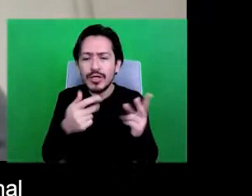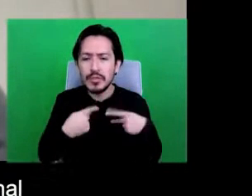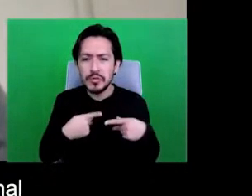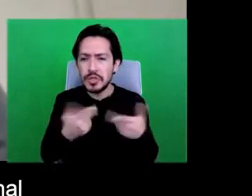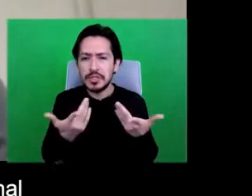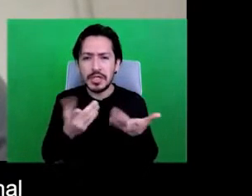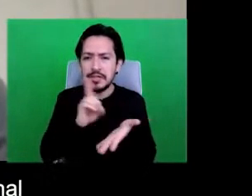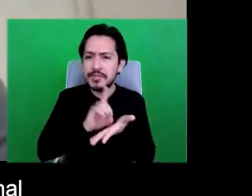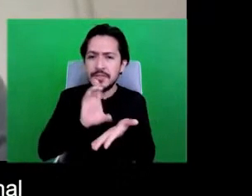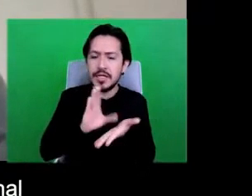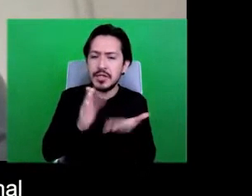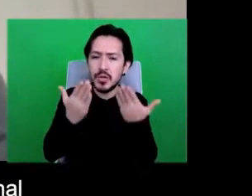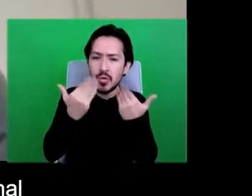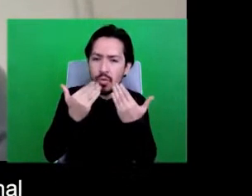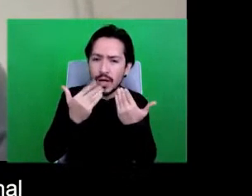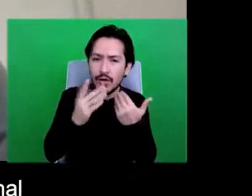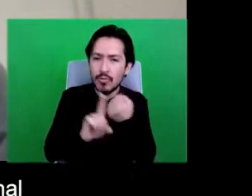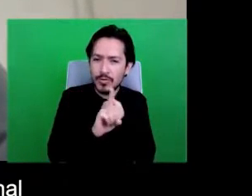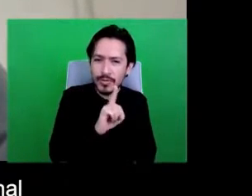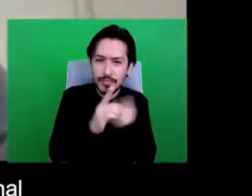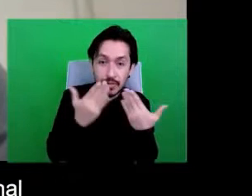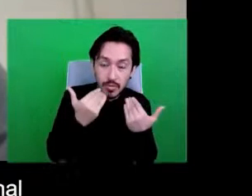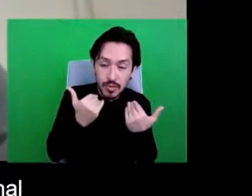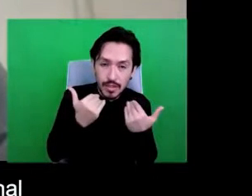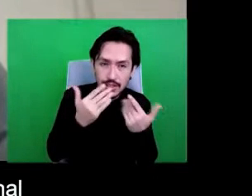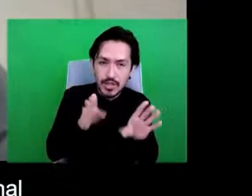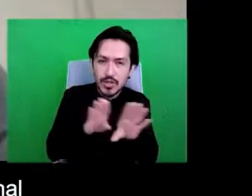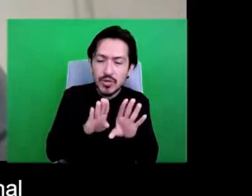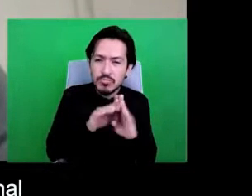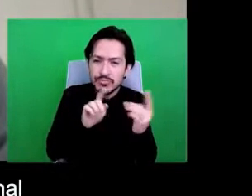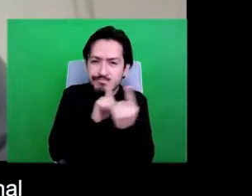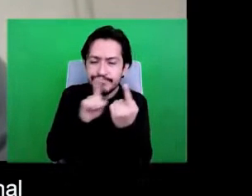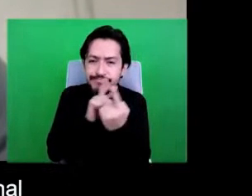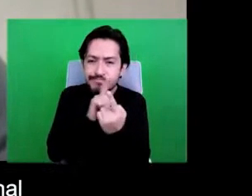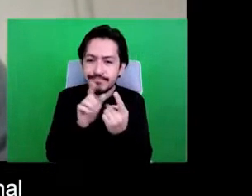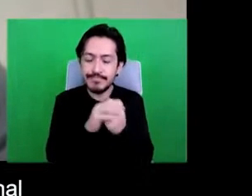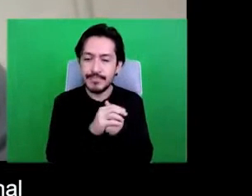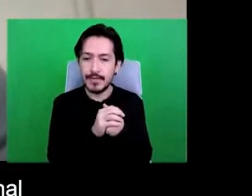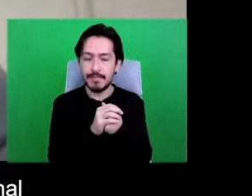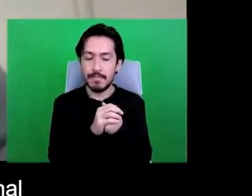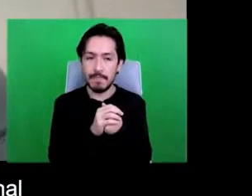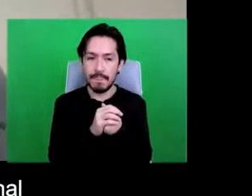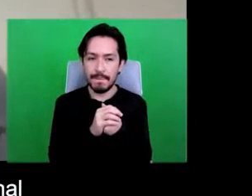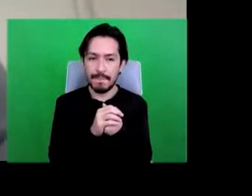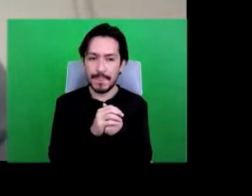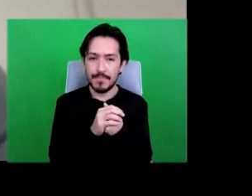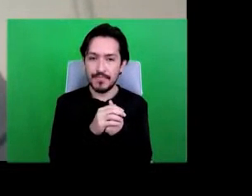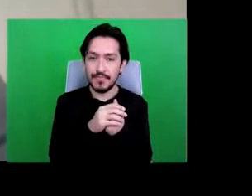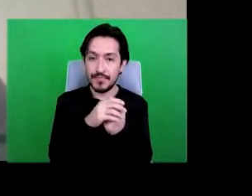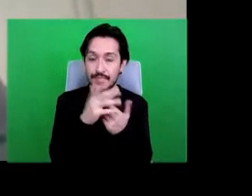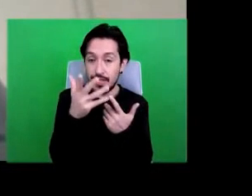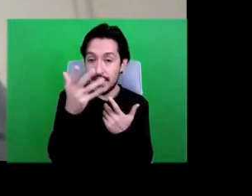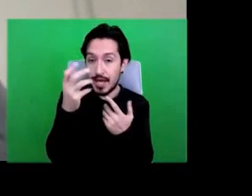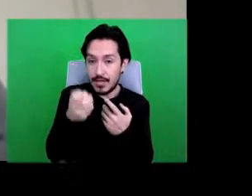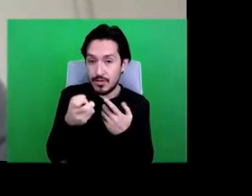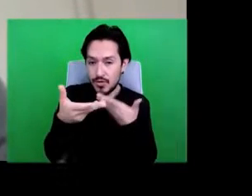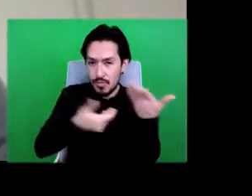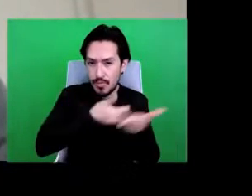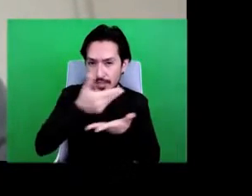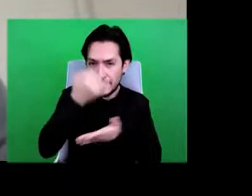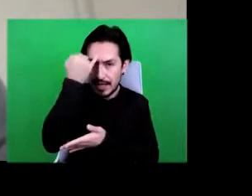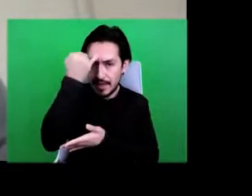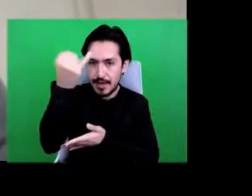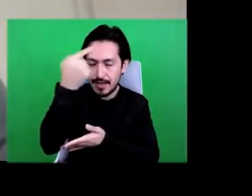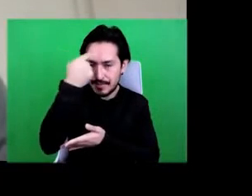entre pares y generar, al final de cuentas, políticas culturales que, con una inclusión? Me encantaría poder